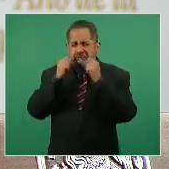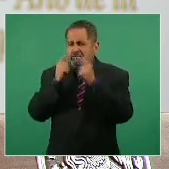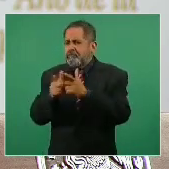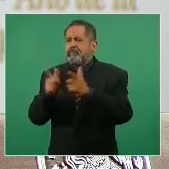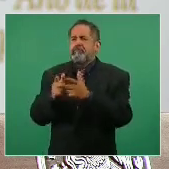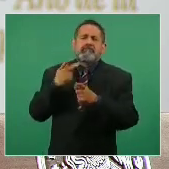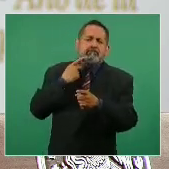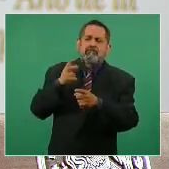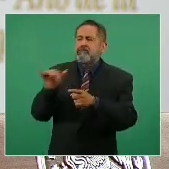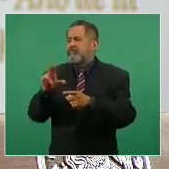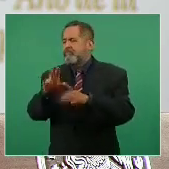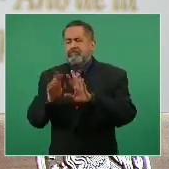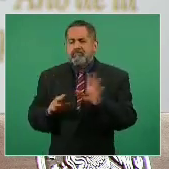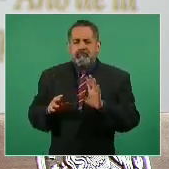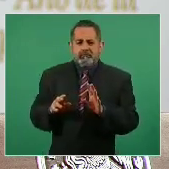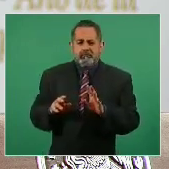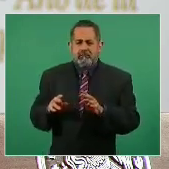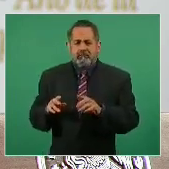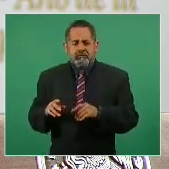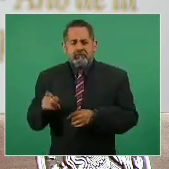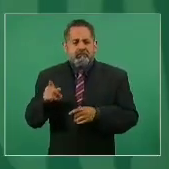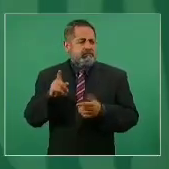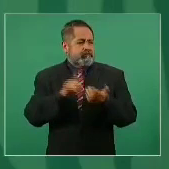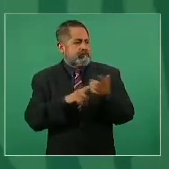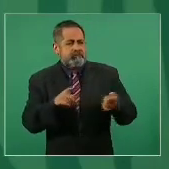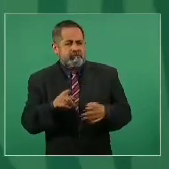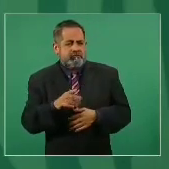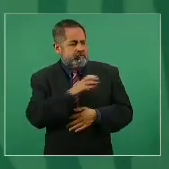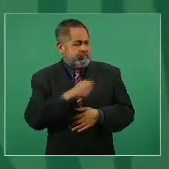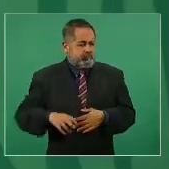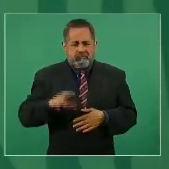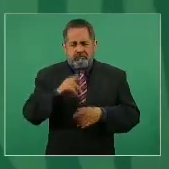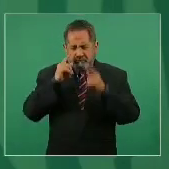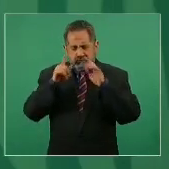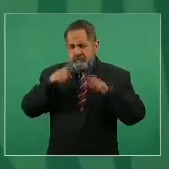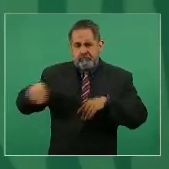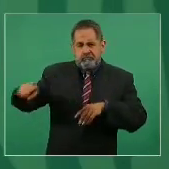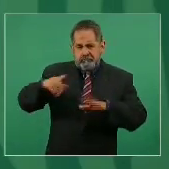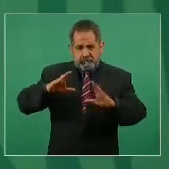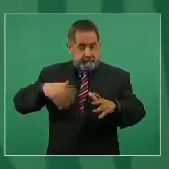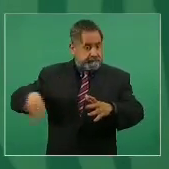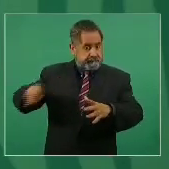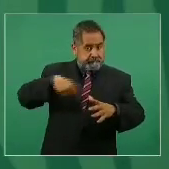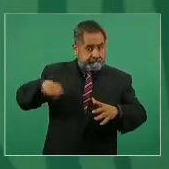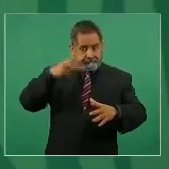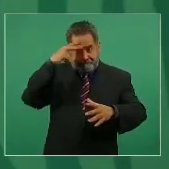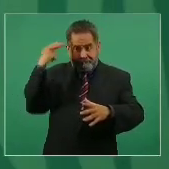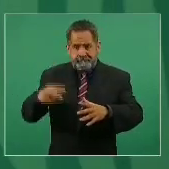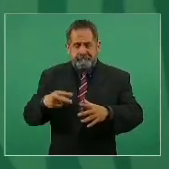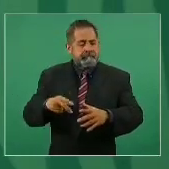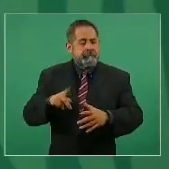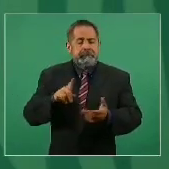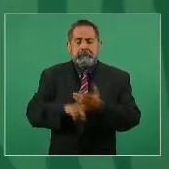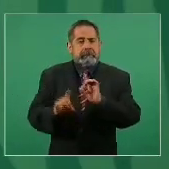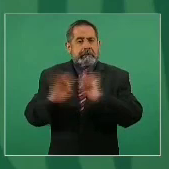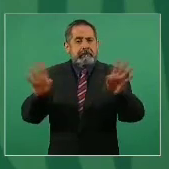sean, estén de acuerdo o no con un candidato, vayan a votar por él o no vayan a votar por él.